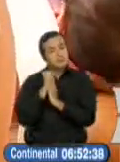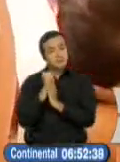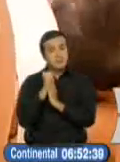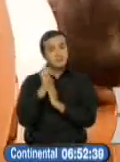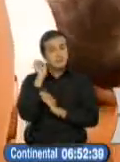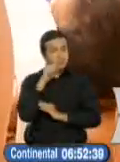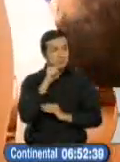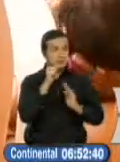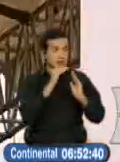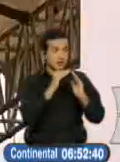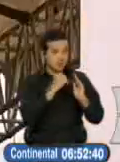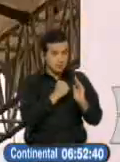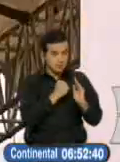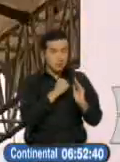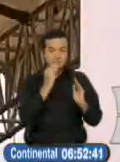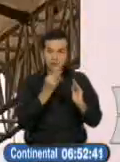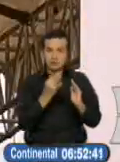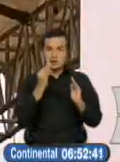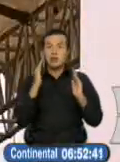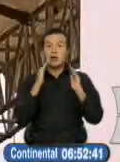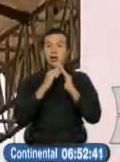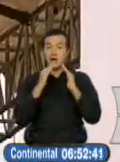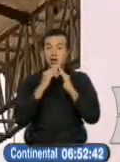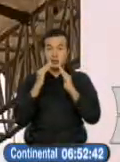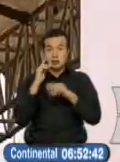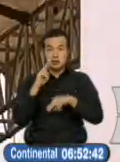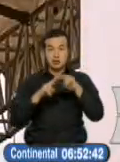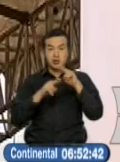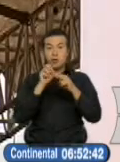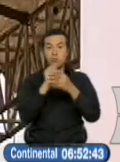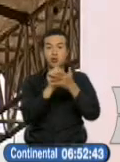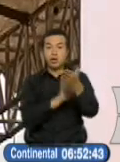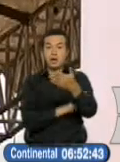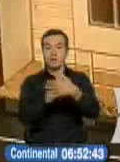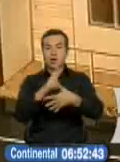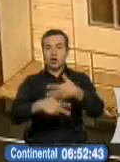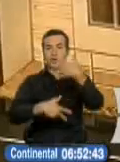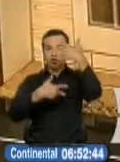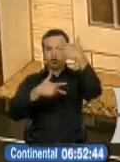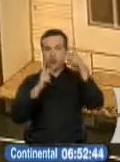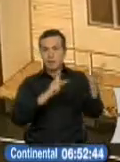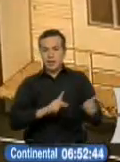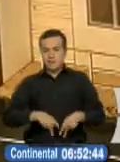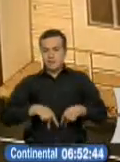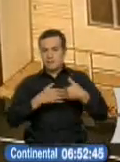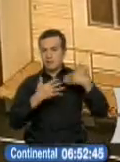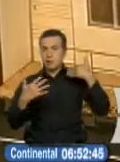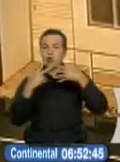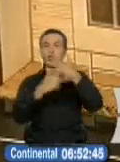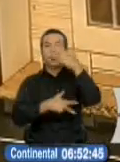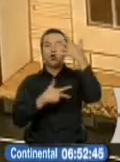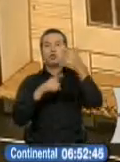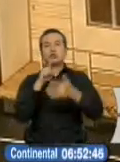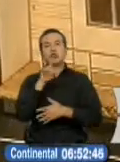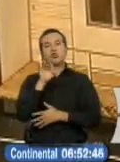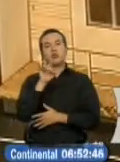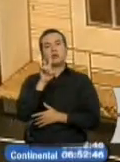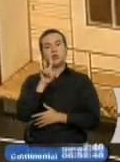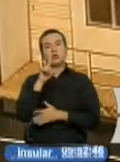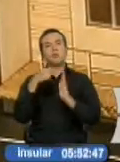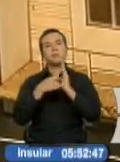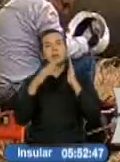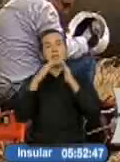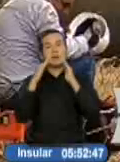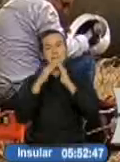pueda salir la casa. Sí. Casa para Todos es uno de los 8 programas del Plan Toda una Vida, que entregará 191.000 viviendas sin costo para